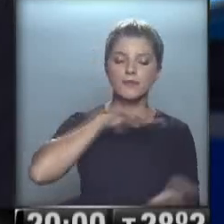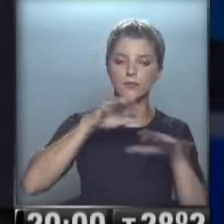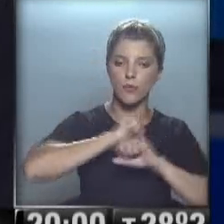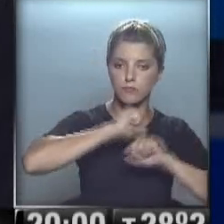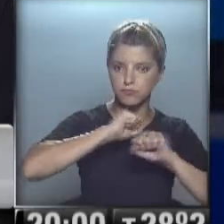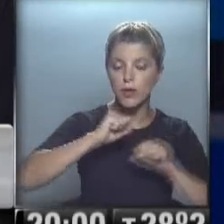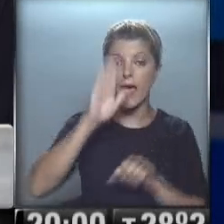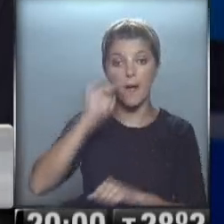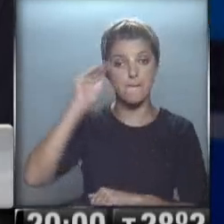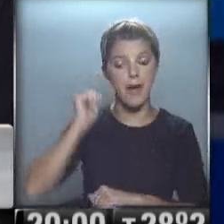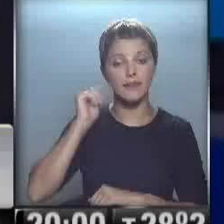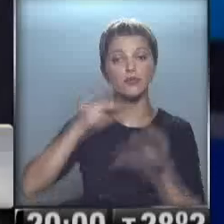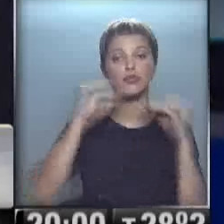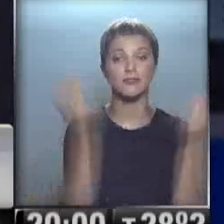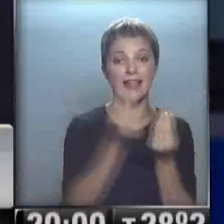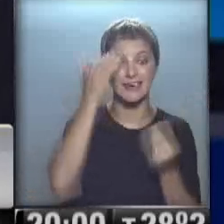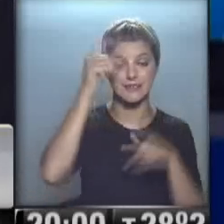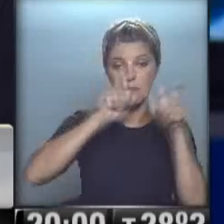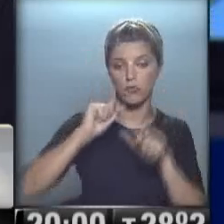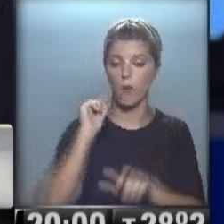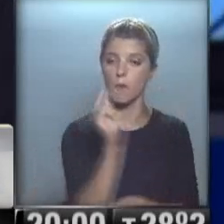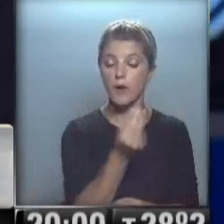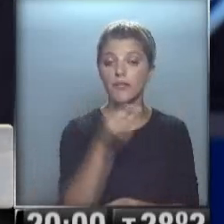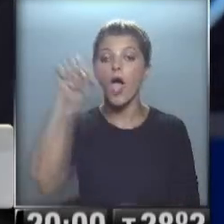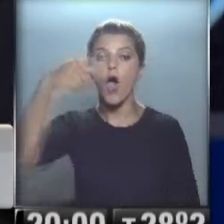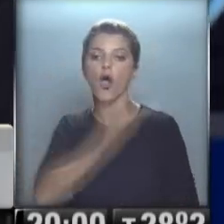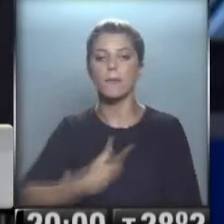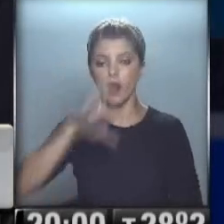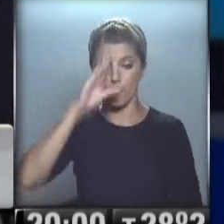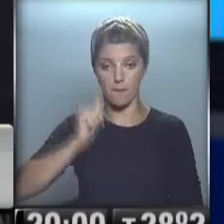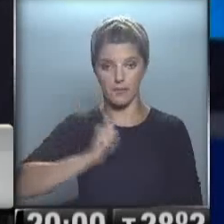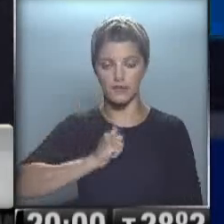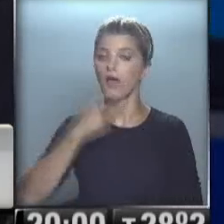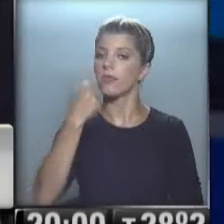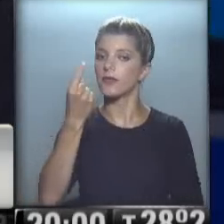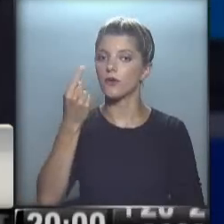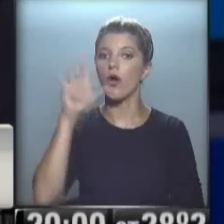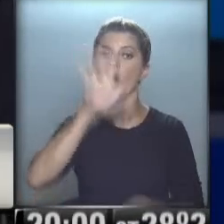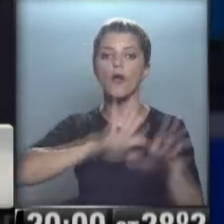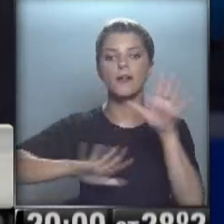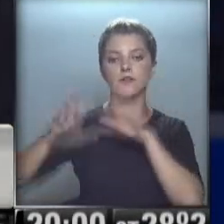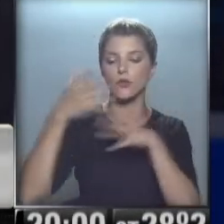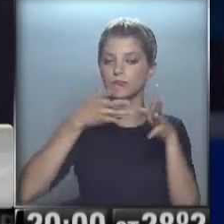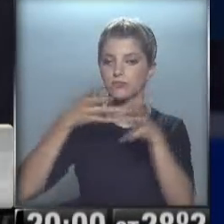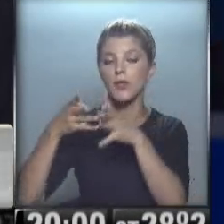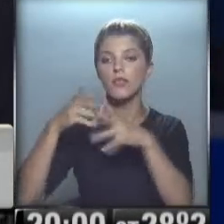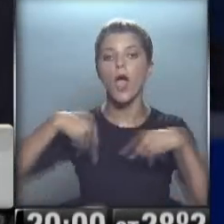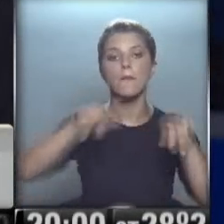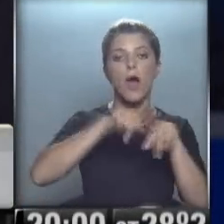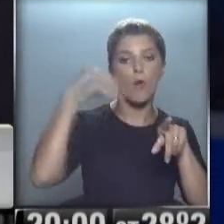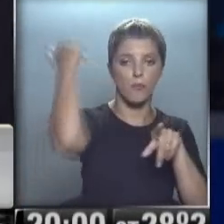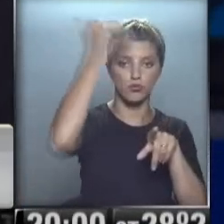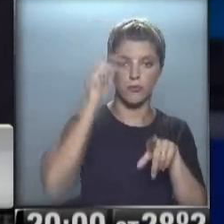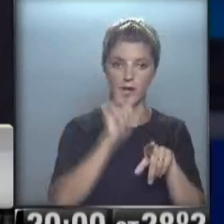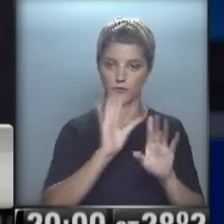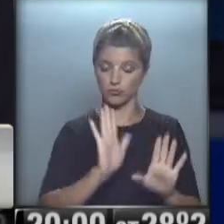el martes que dejó 15 muertos en Egipto el gobierno militar declaró organización terrorista a los hermanos musulmanes el